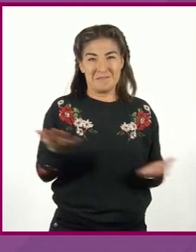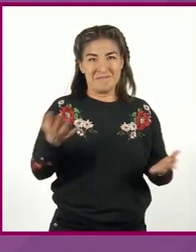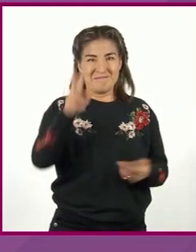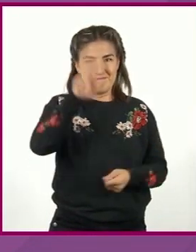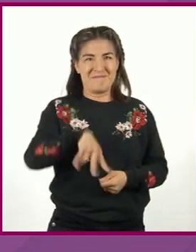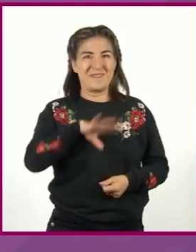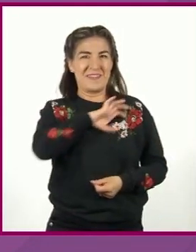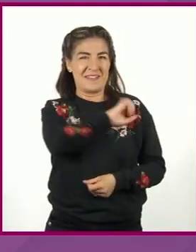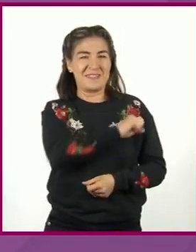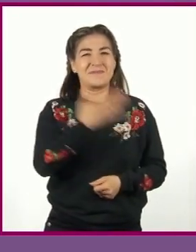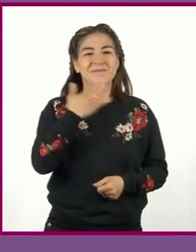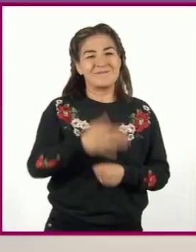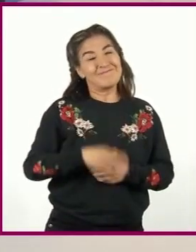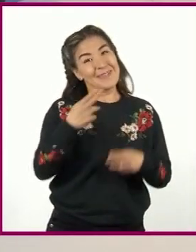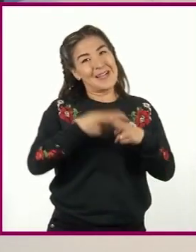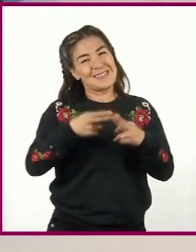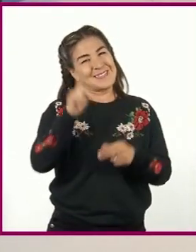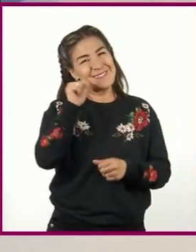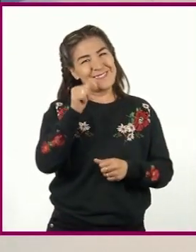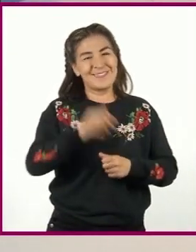Fascinante, ¿no? ¡Hasta mañana!